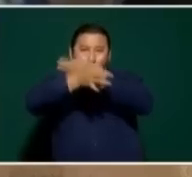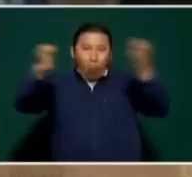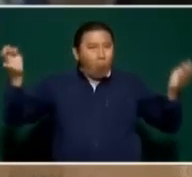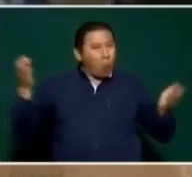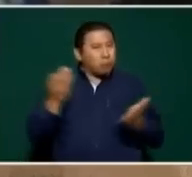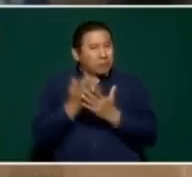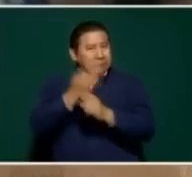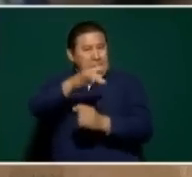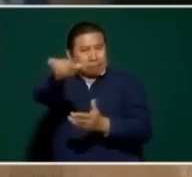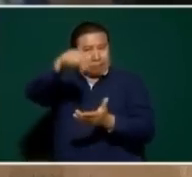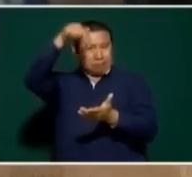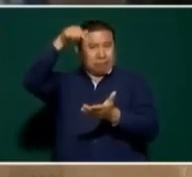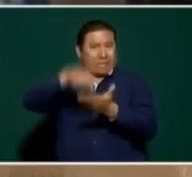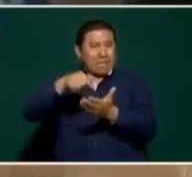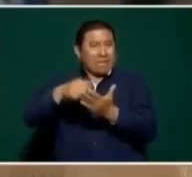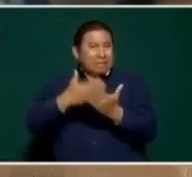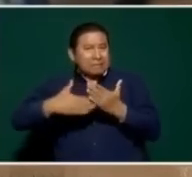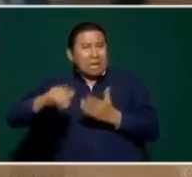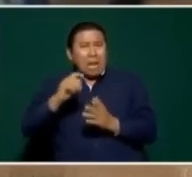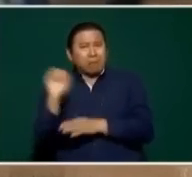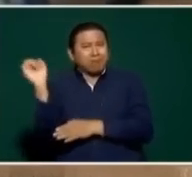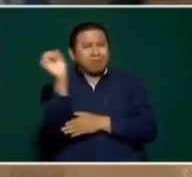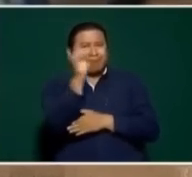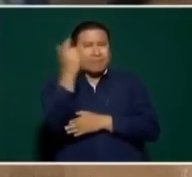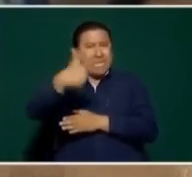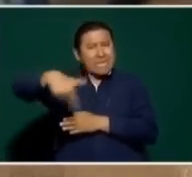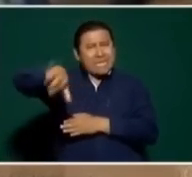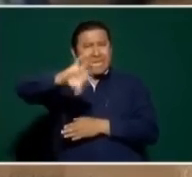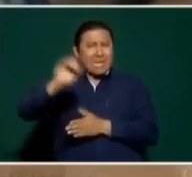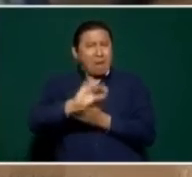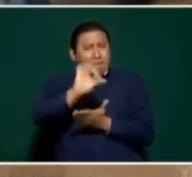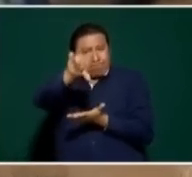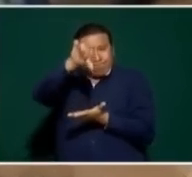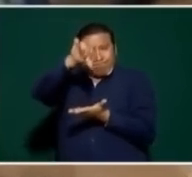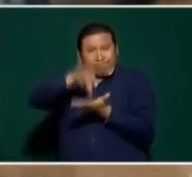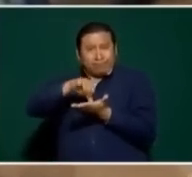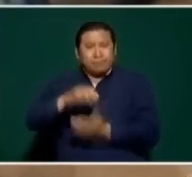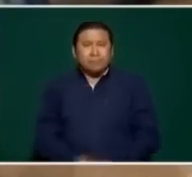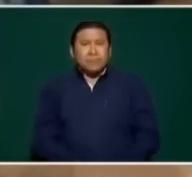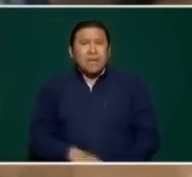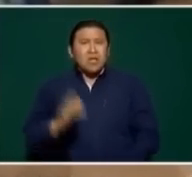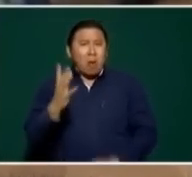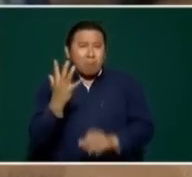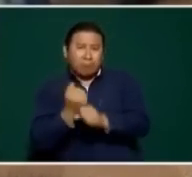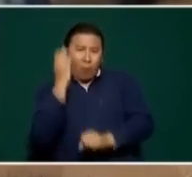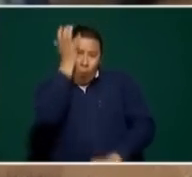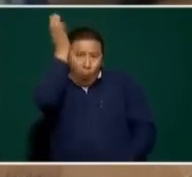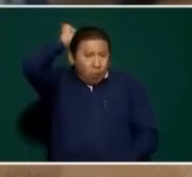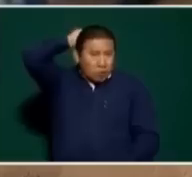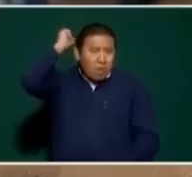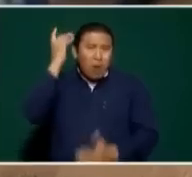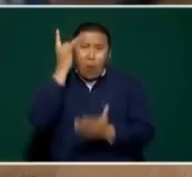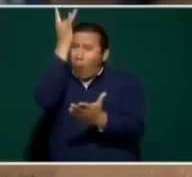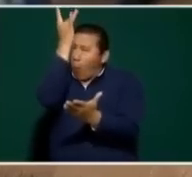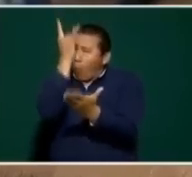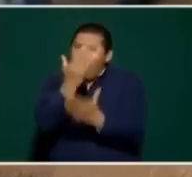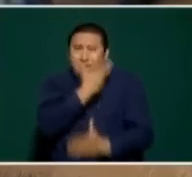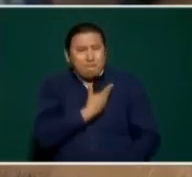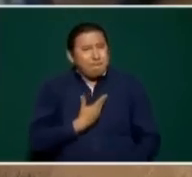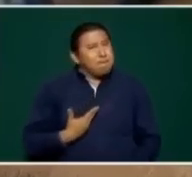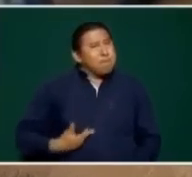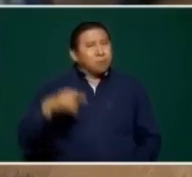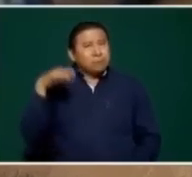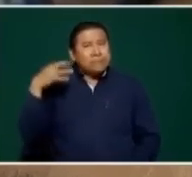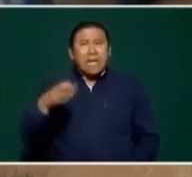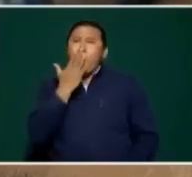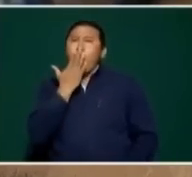Nosotros estamos en la parte de la selva de Quintana Roo, en medio, en José María Morelos, o el único municipio de nuestro estado